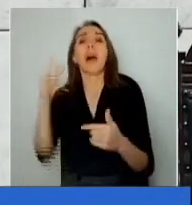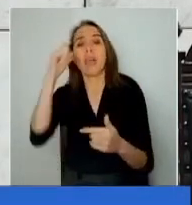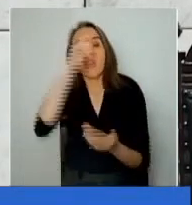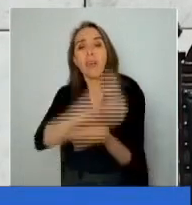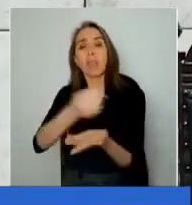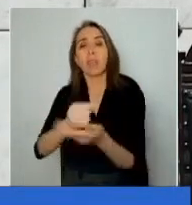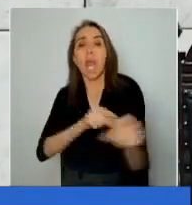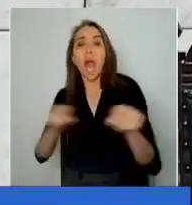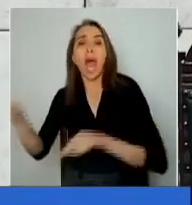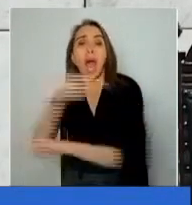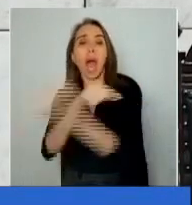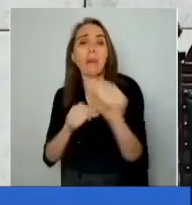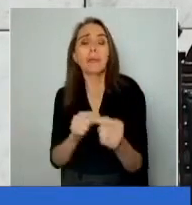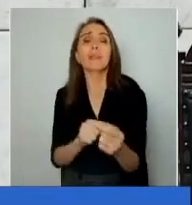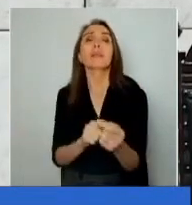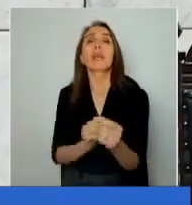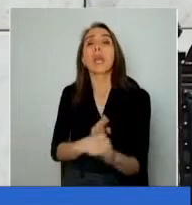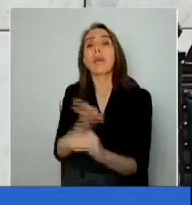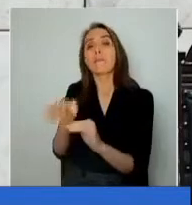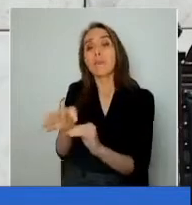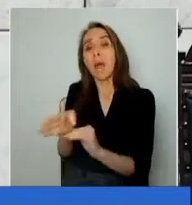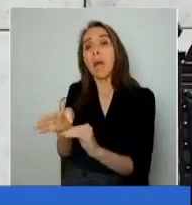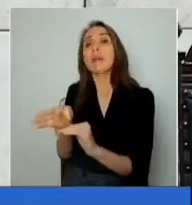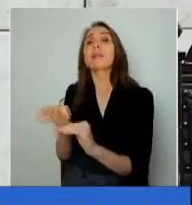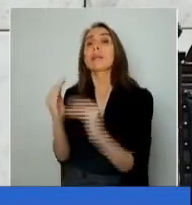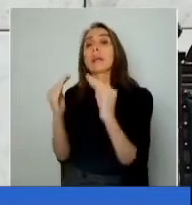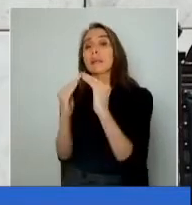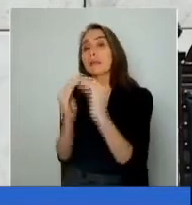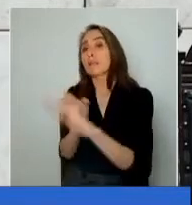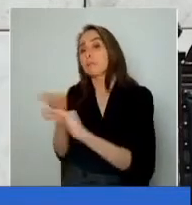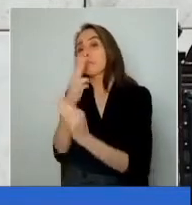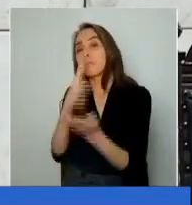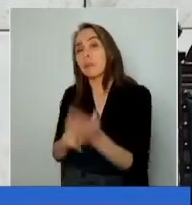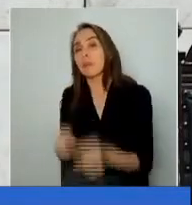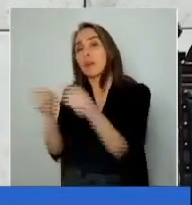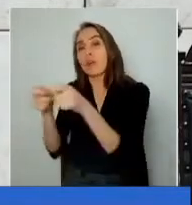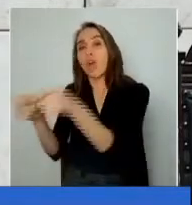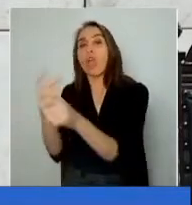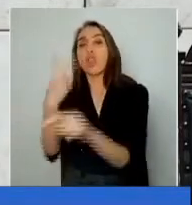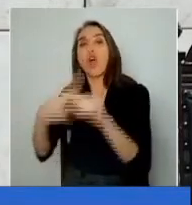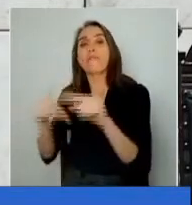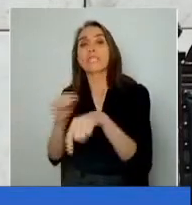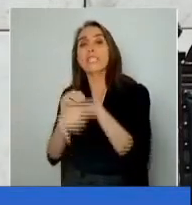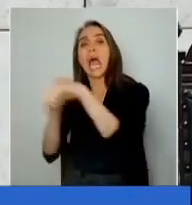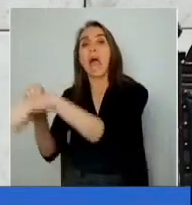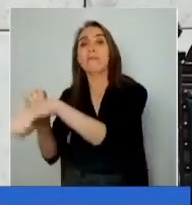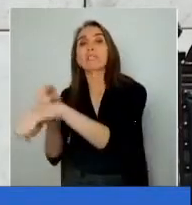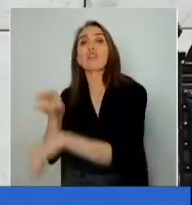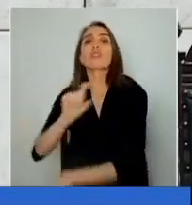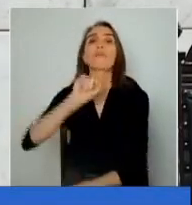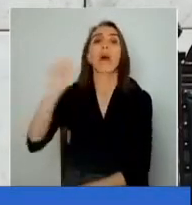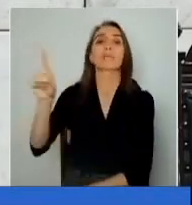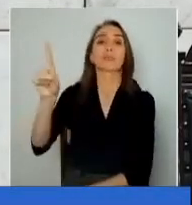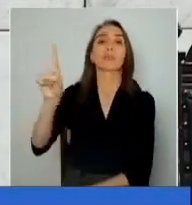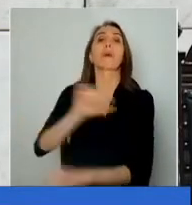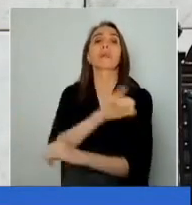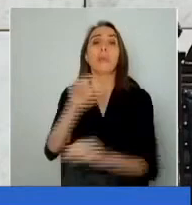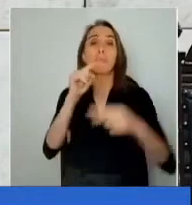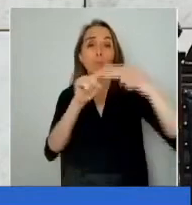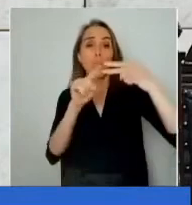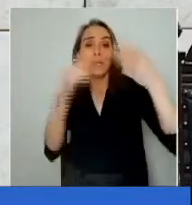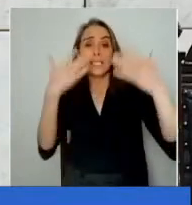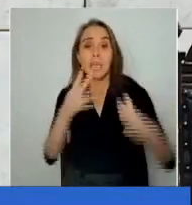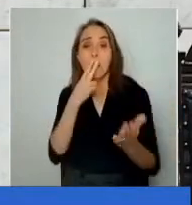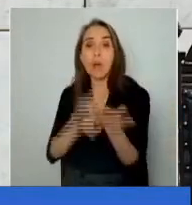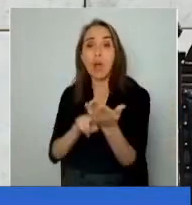las notificaciones presenciales de al menos dos ocasiones para materializar la expulsión gracias a esta iniciativa del